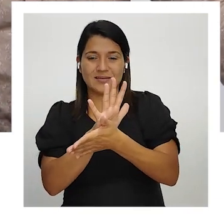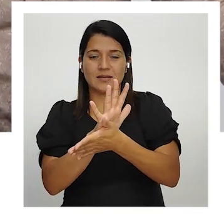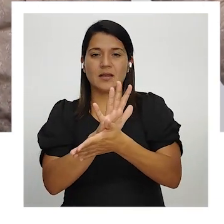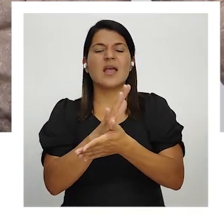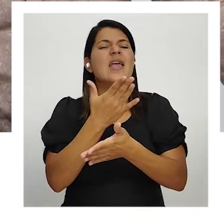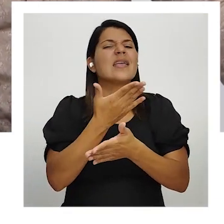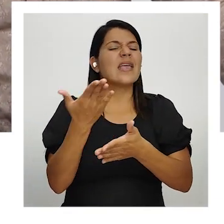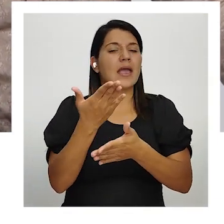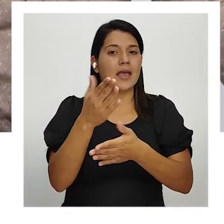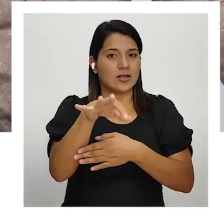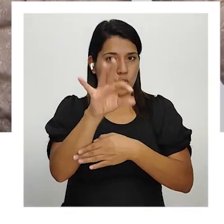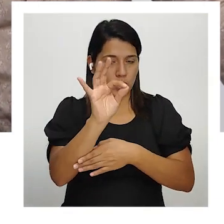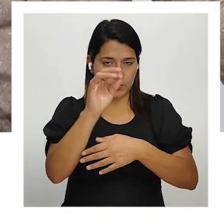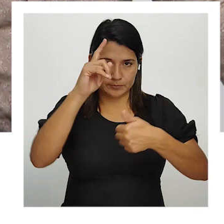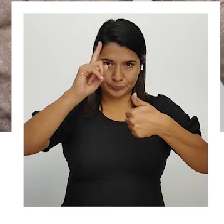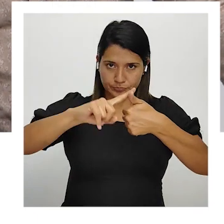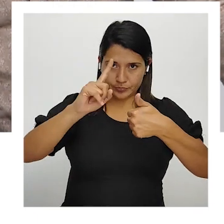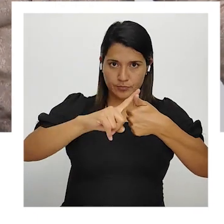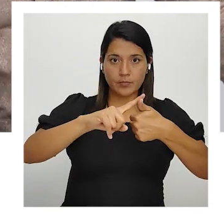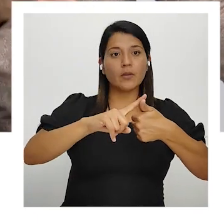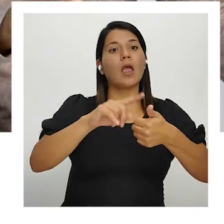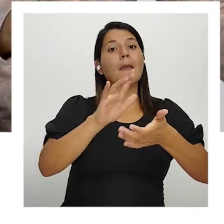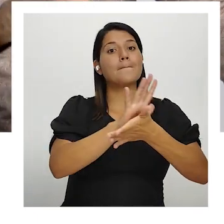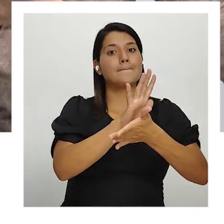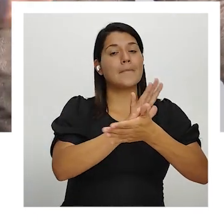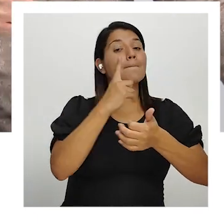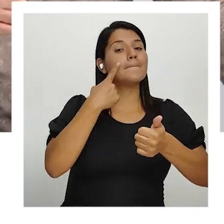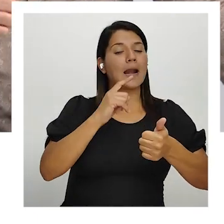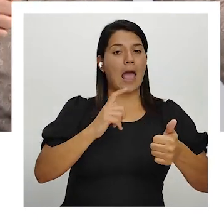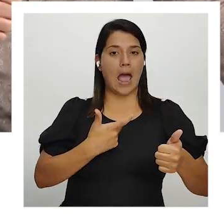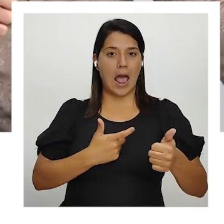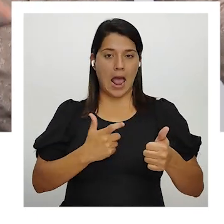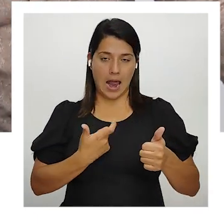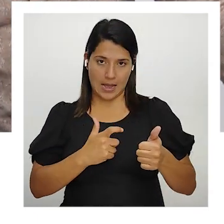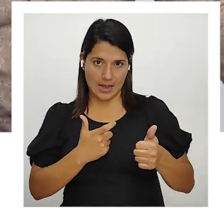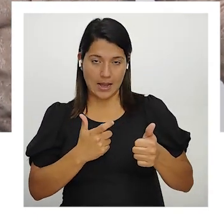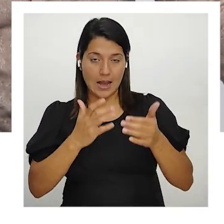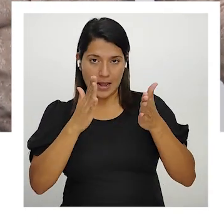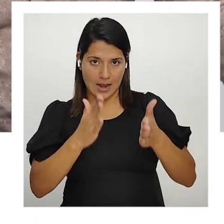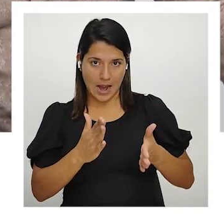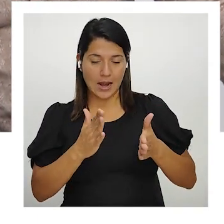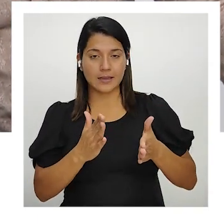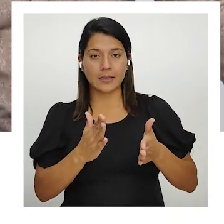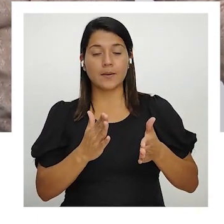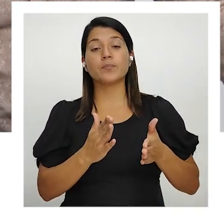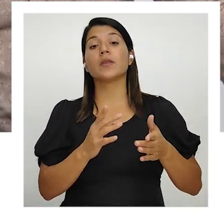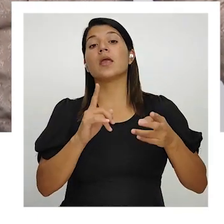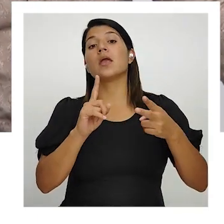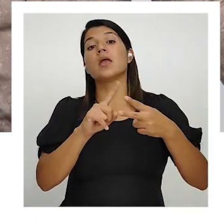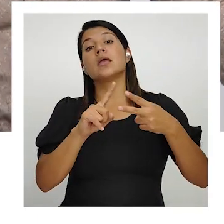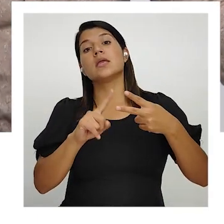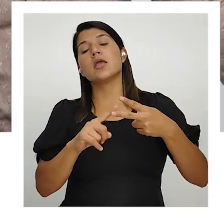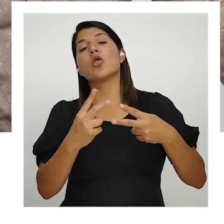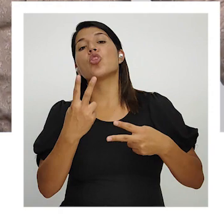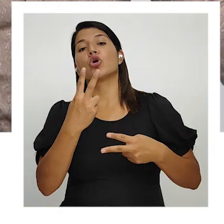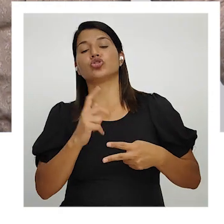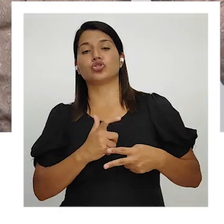nómina para la alcaldía, que incluye una persona para la alcaldía y 2 personas para las